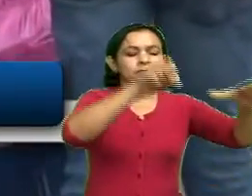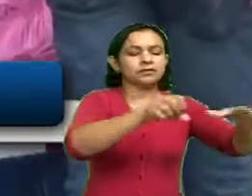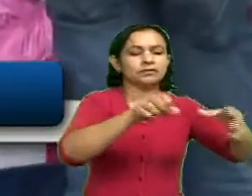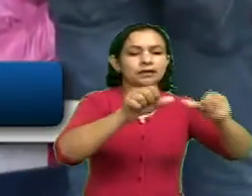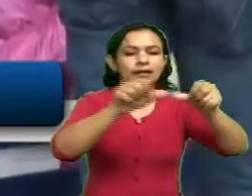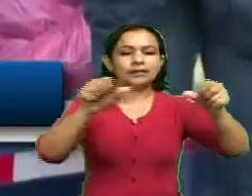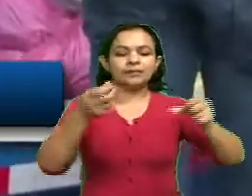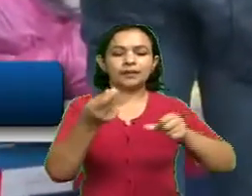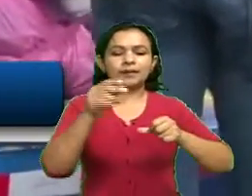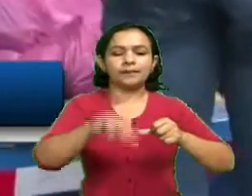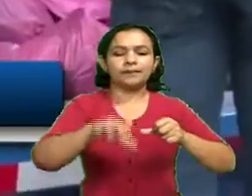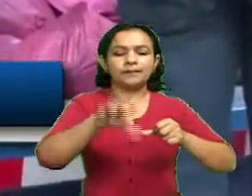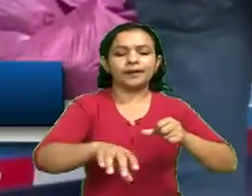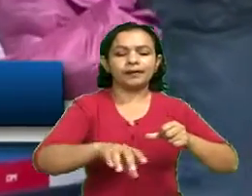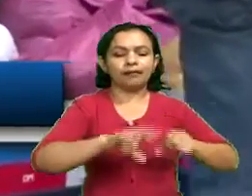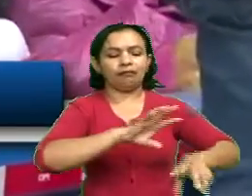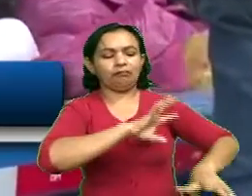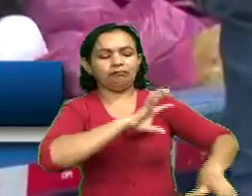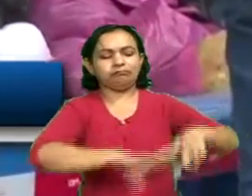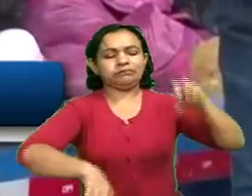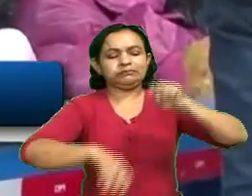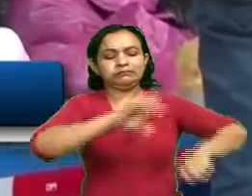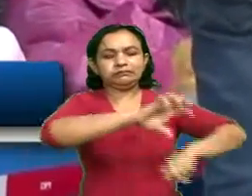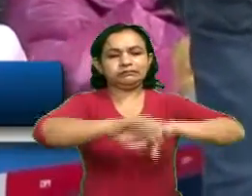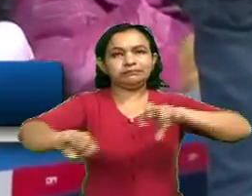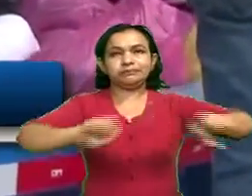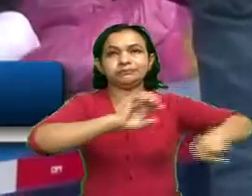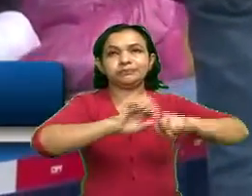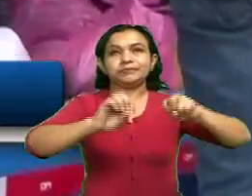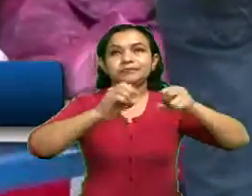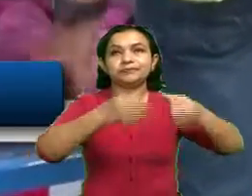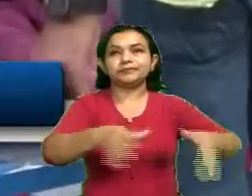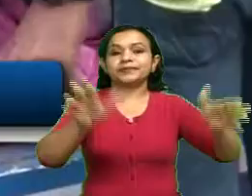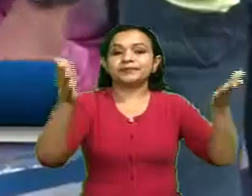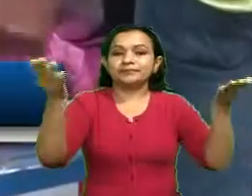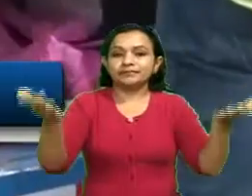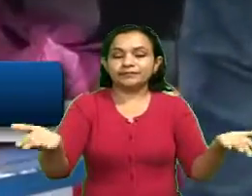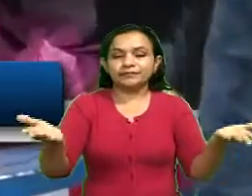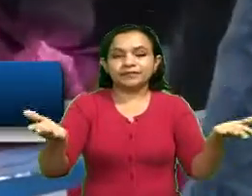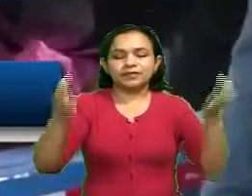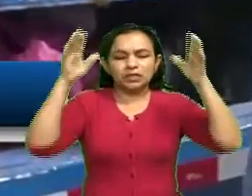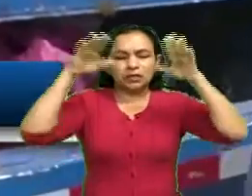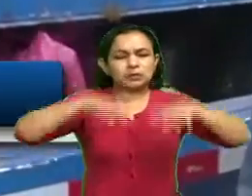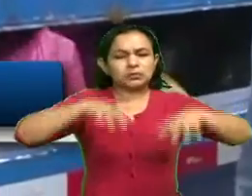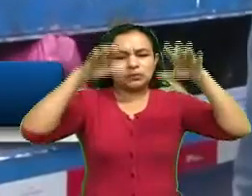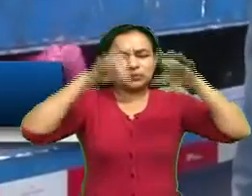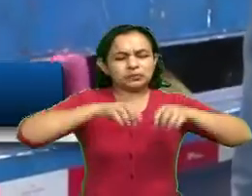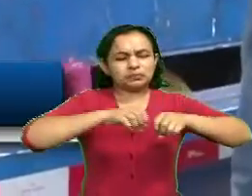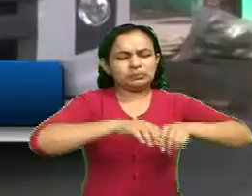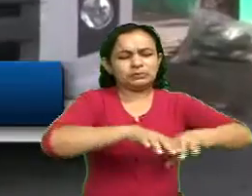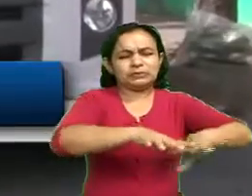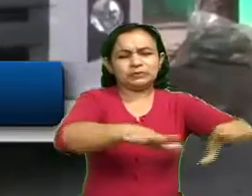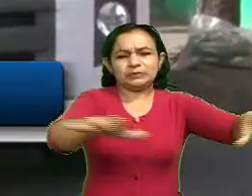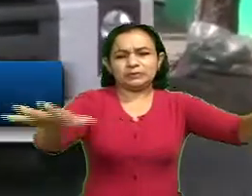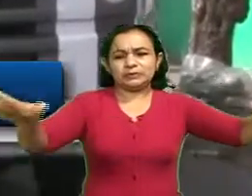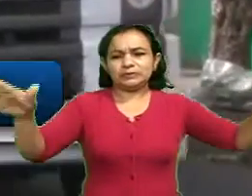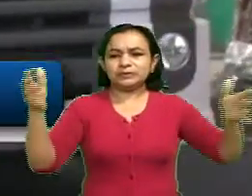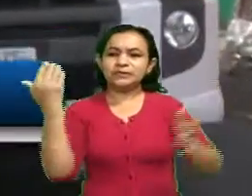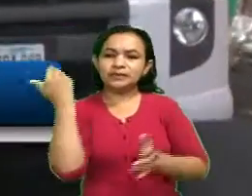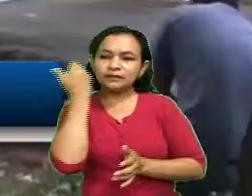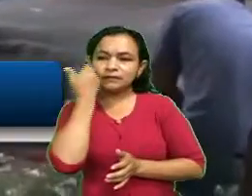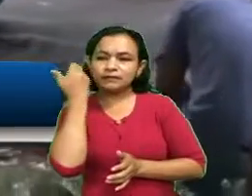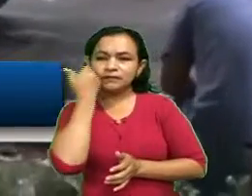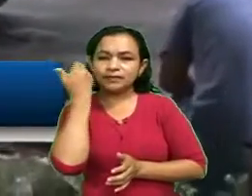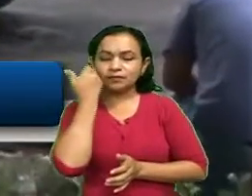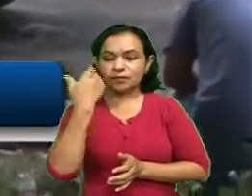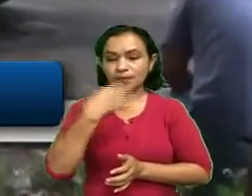llegan los animalitos, los perritos, llegan no y la alborota. Y ahí Si llueve, eso es un foco, ¿verdad?, infeccioso. No